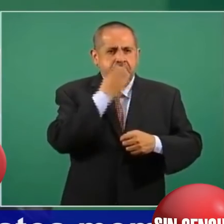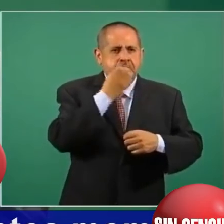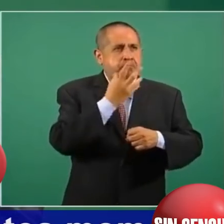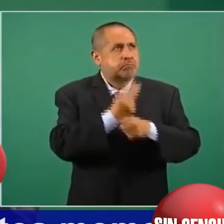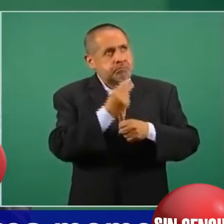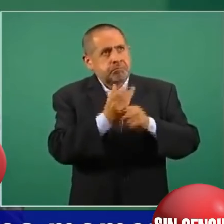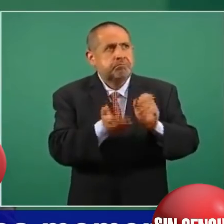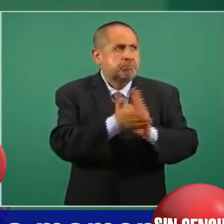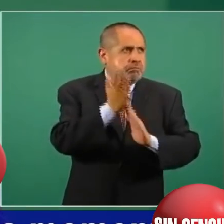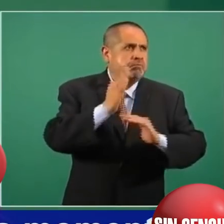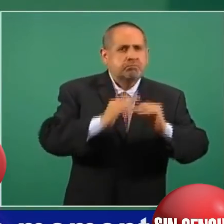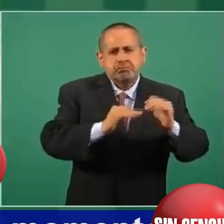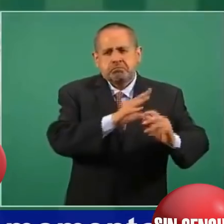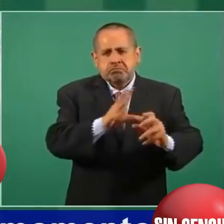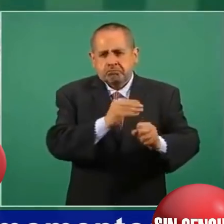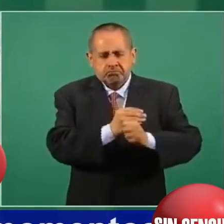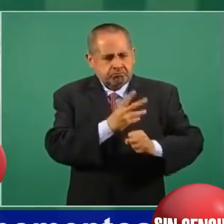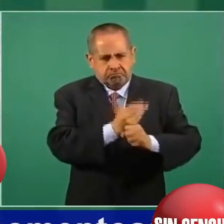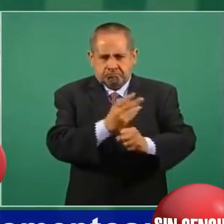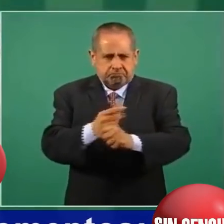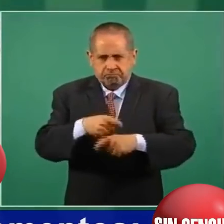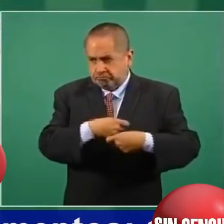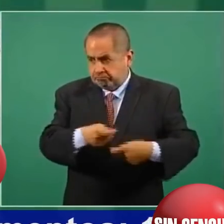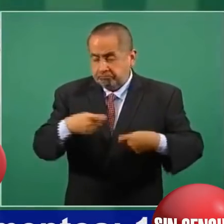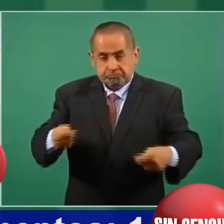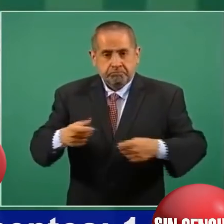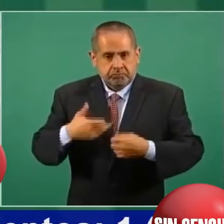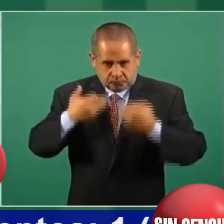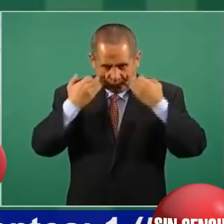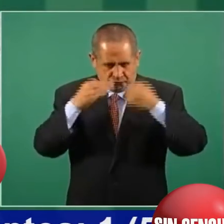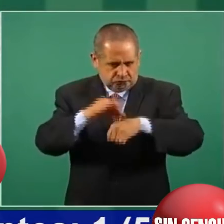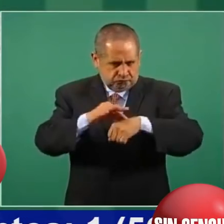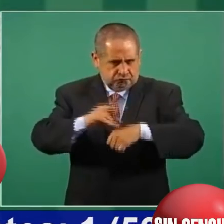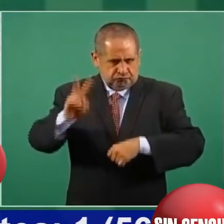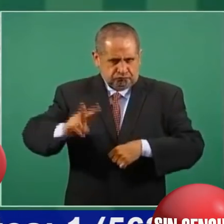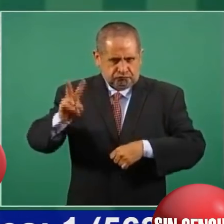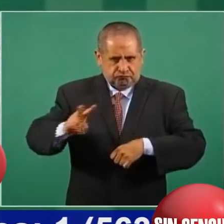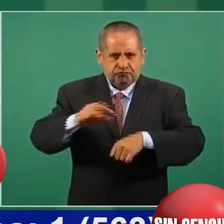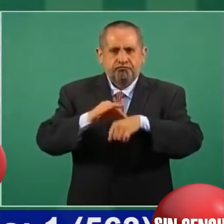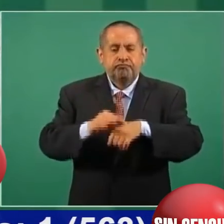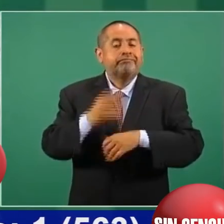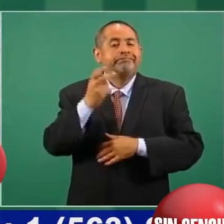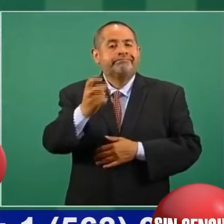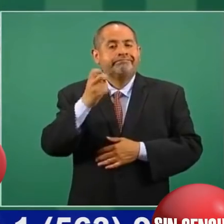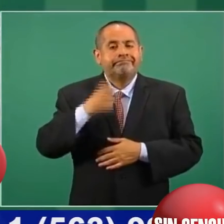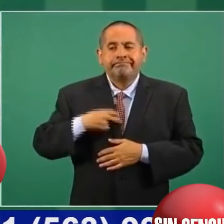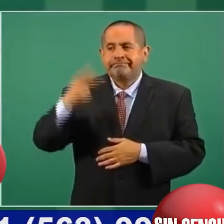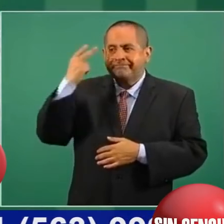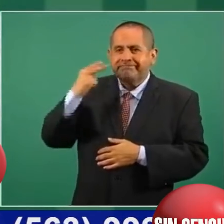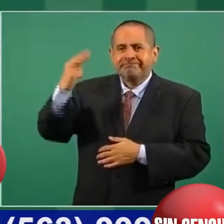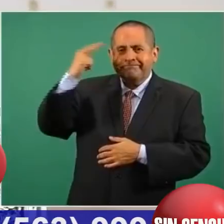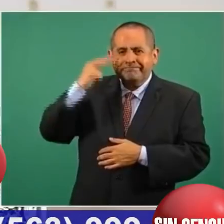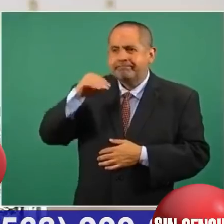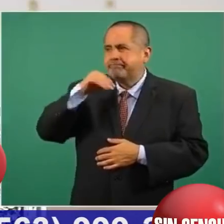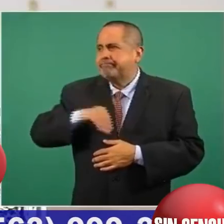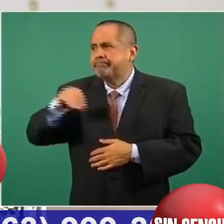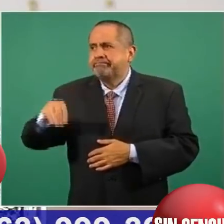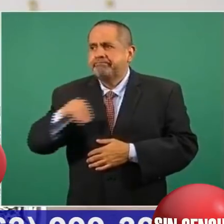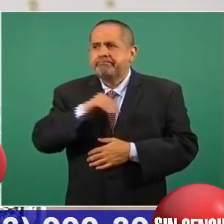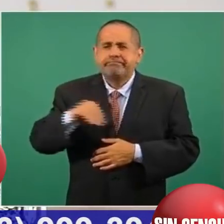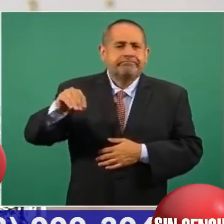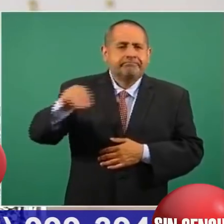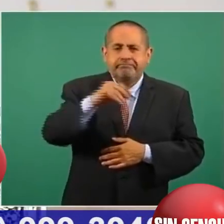y que me consta, porque por eso estoy constantemente recorriendo